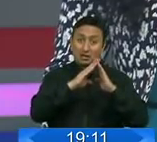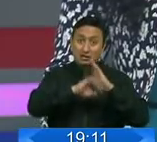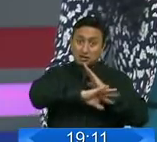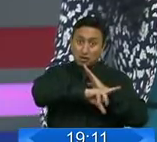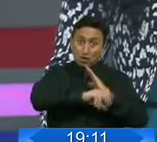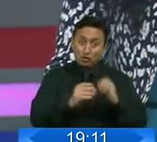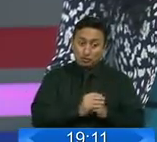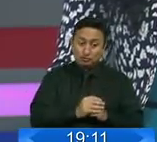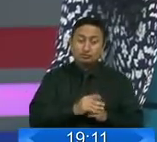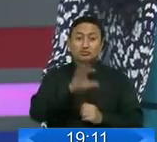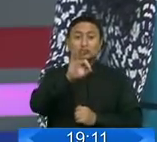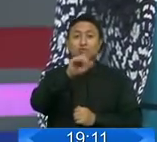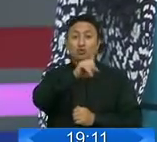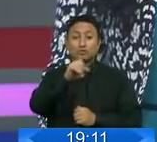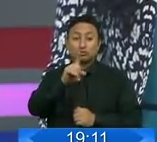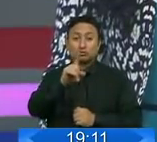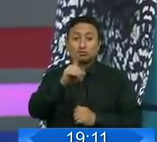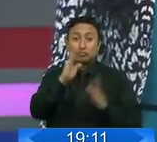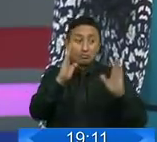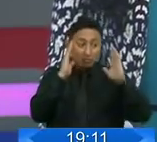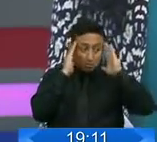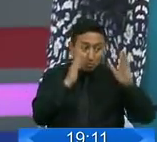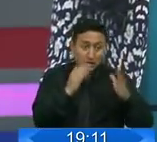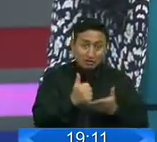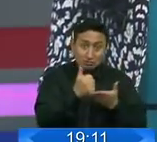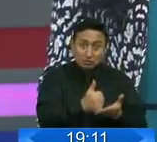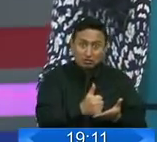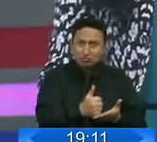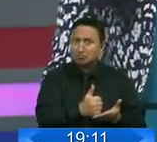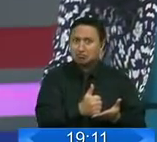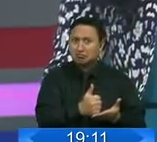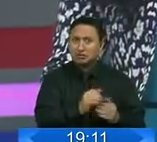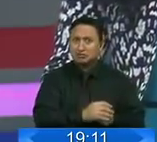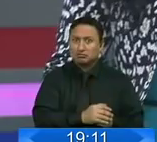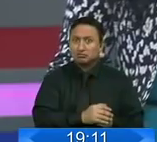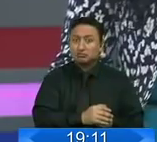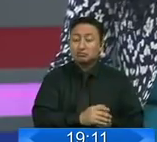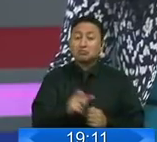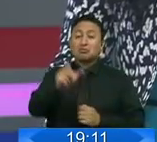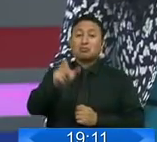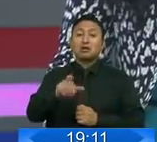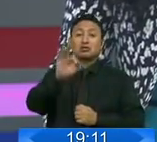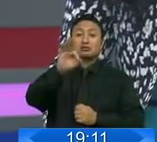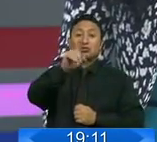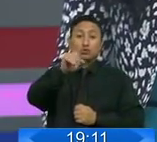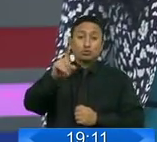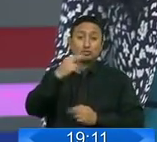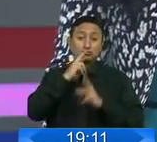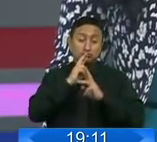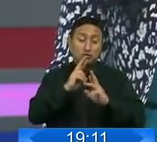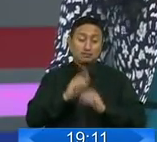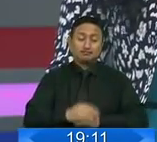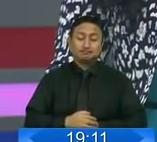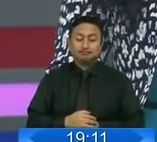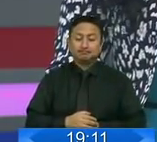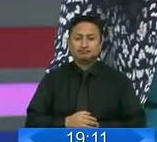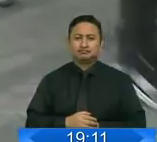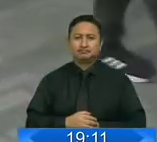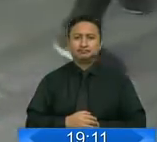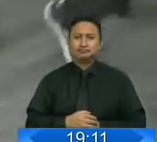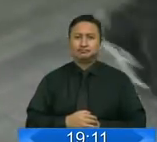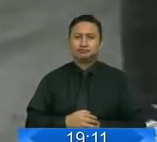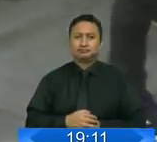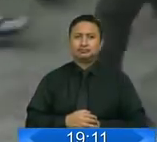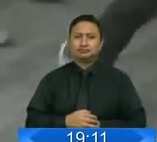ECU 911 no atendió su llamado. Por su parte, los personeros del ECU respondieron a la denuncia.